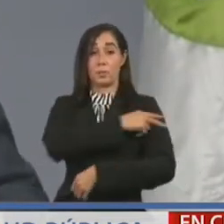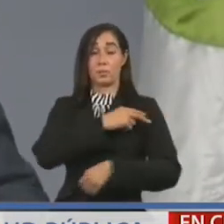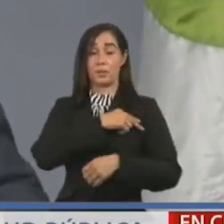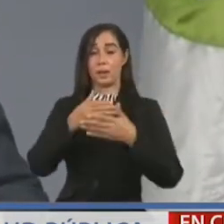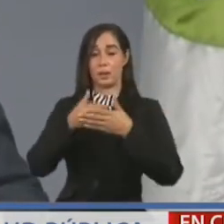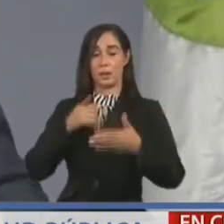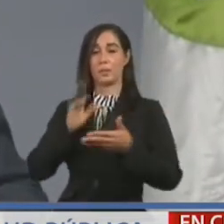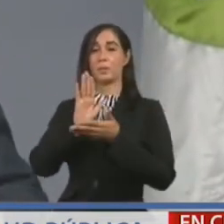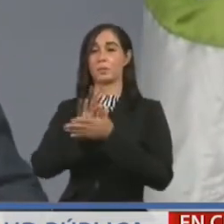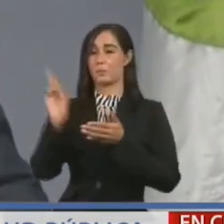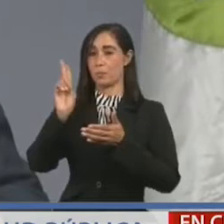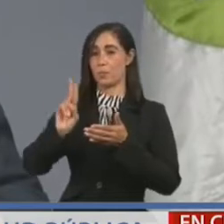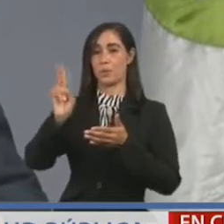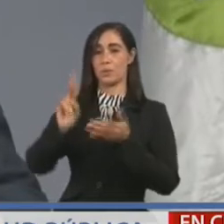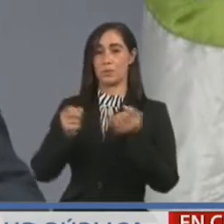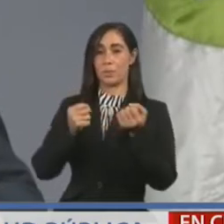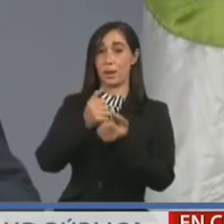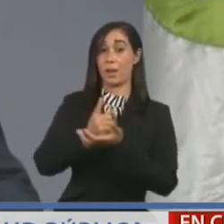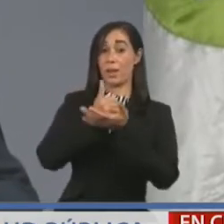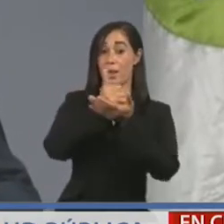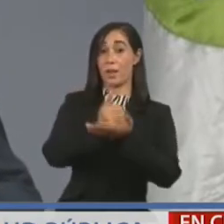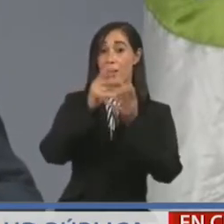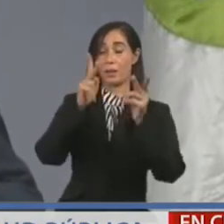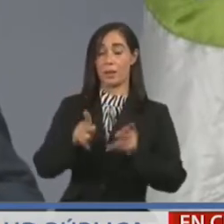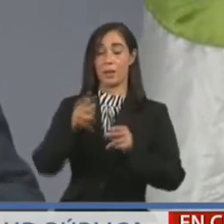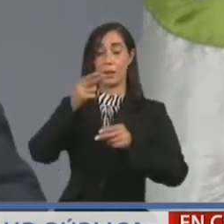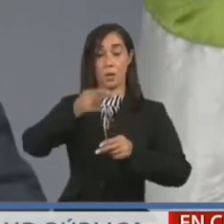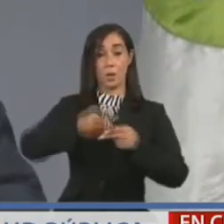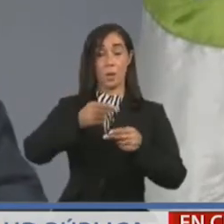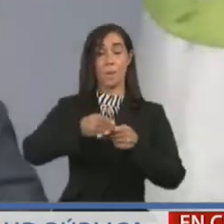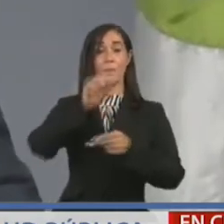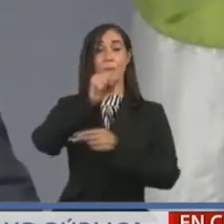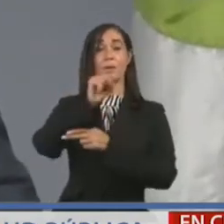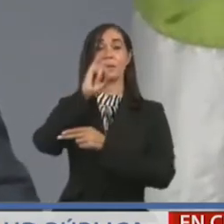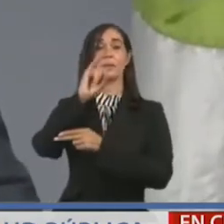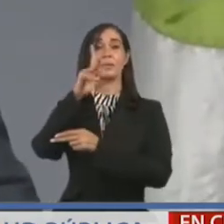clínicas nacionales, el llamado CPAP.